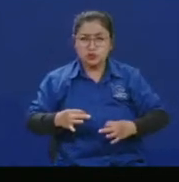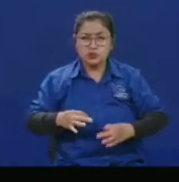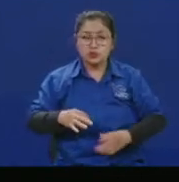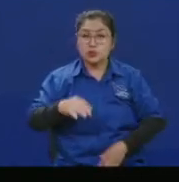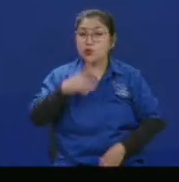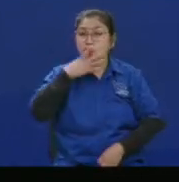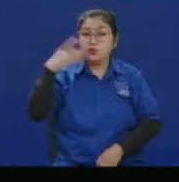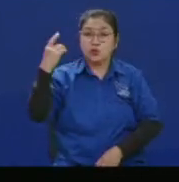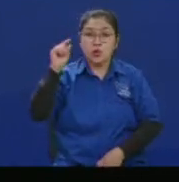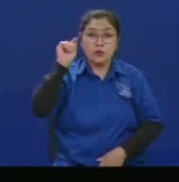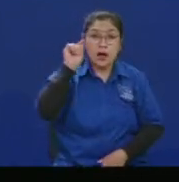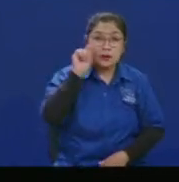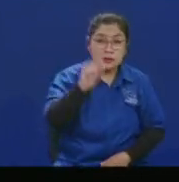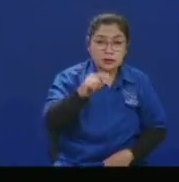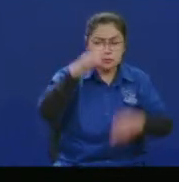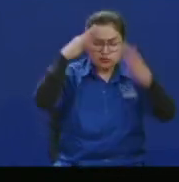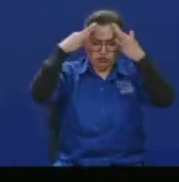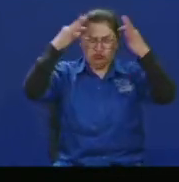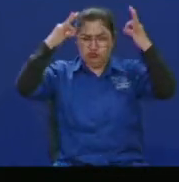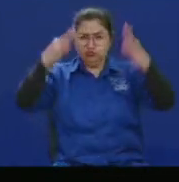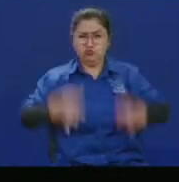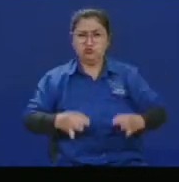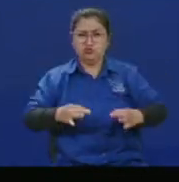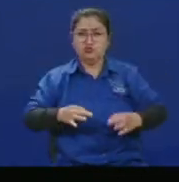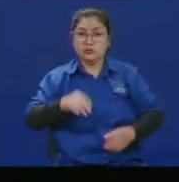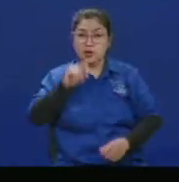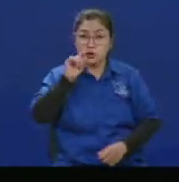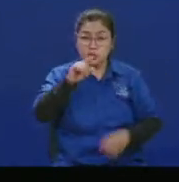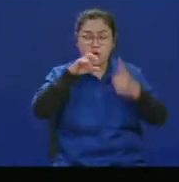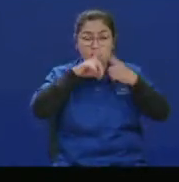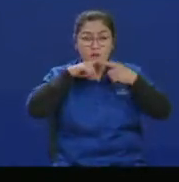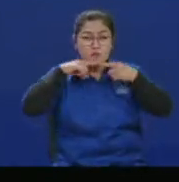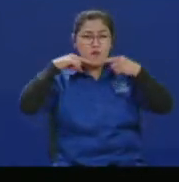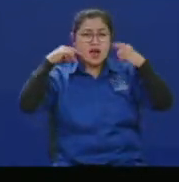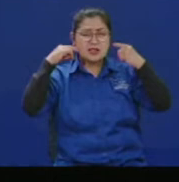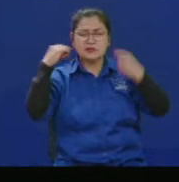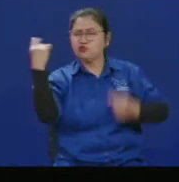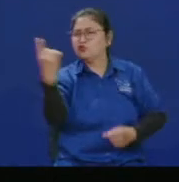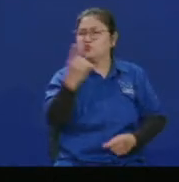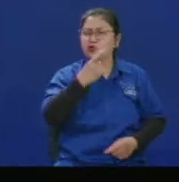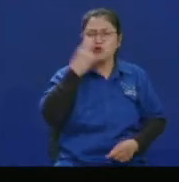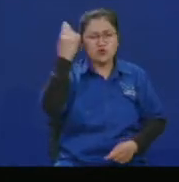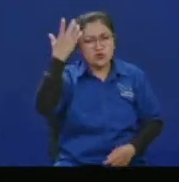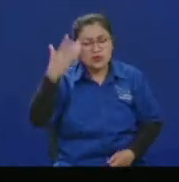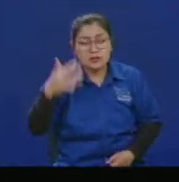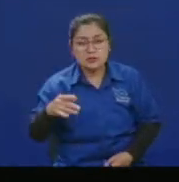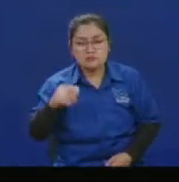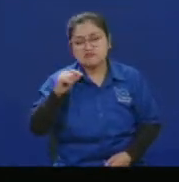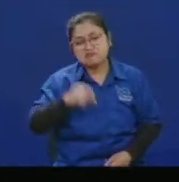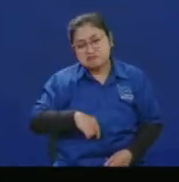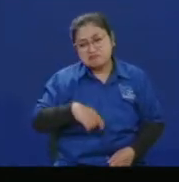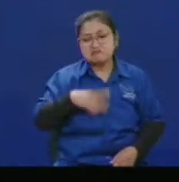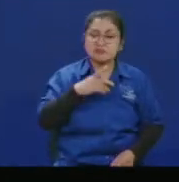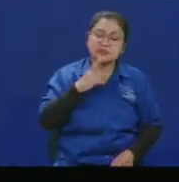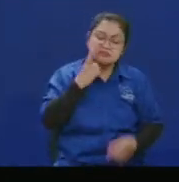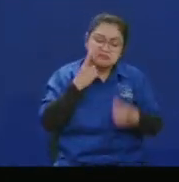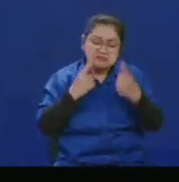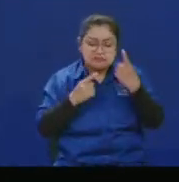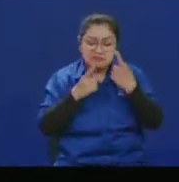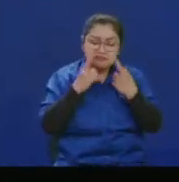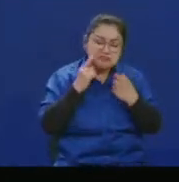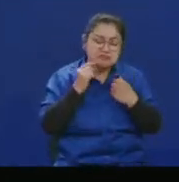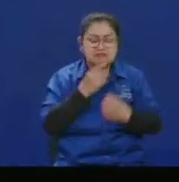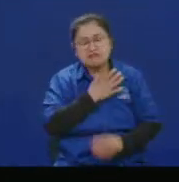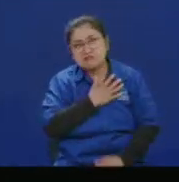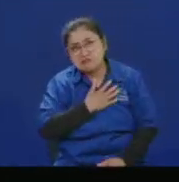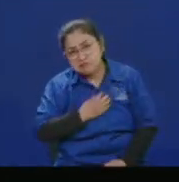dice: te juro que serás feliz? Quizá hoy venías triste, quizá hoy venías